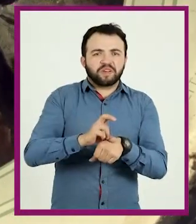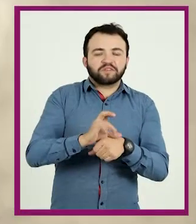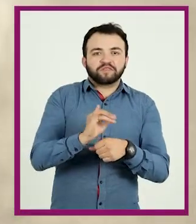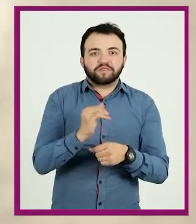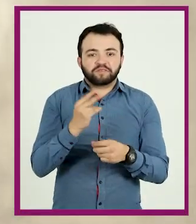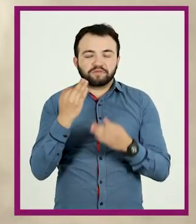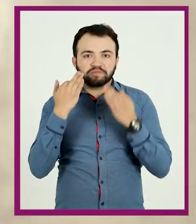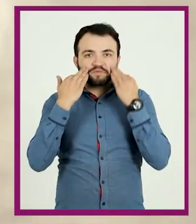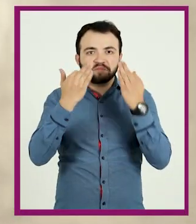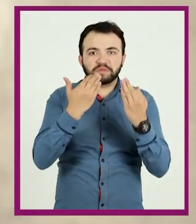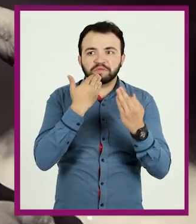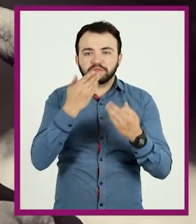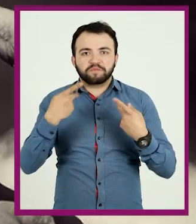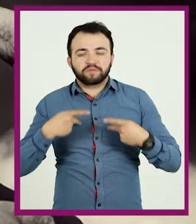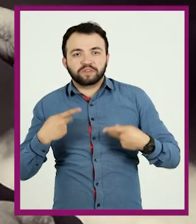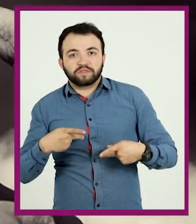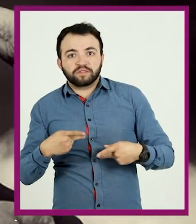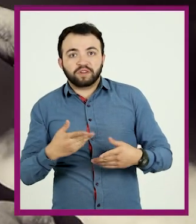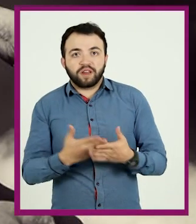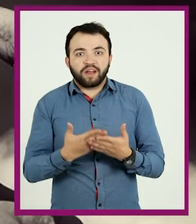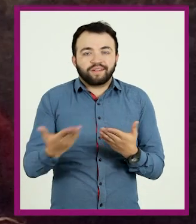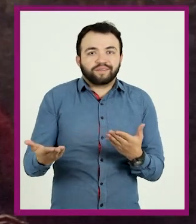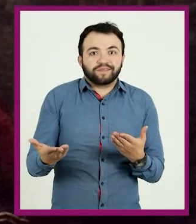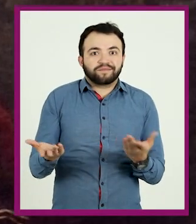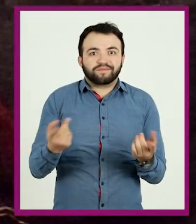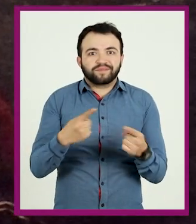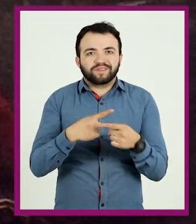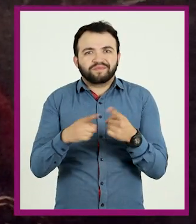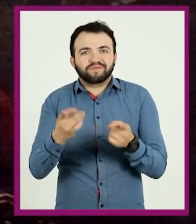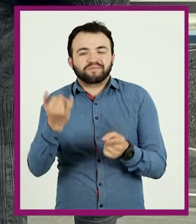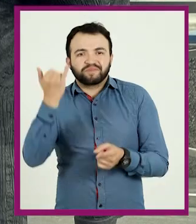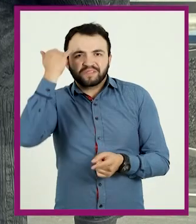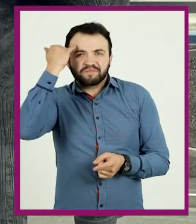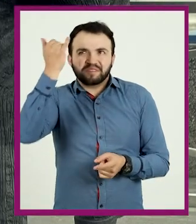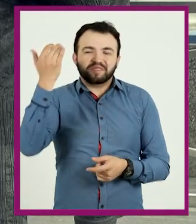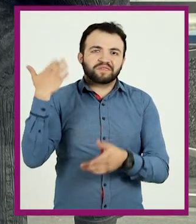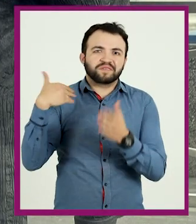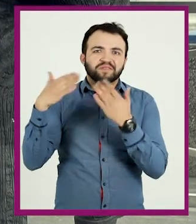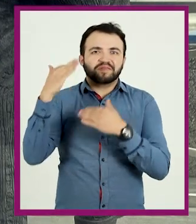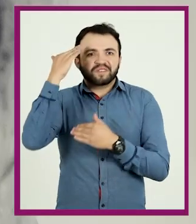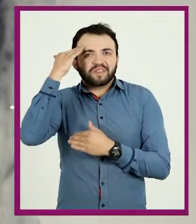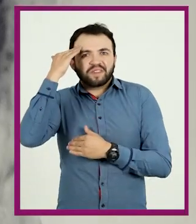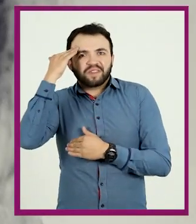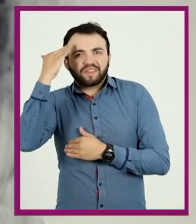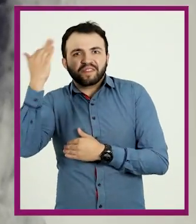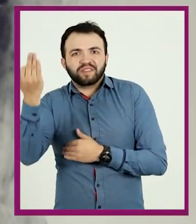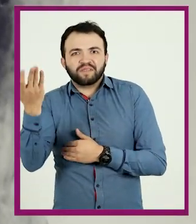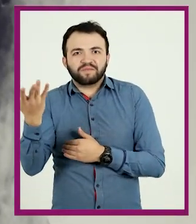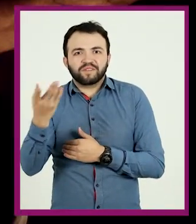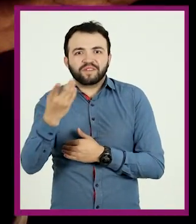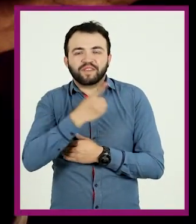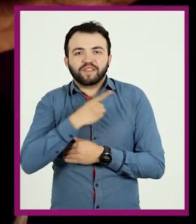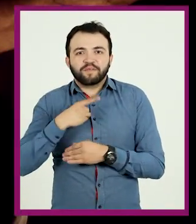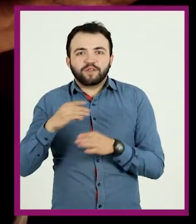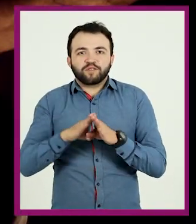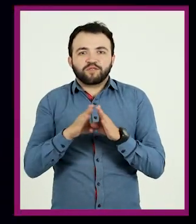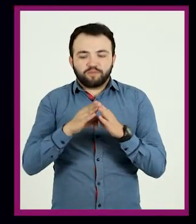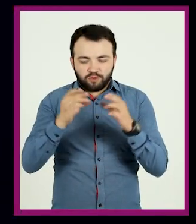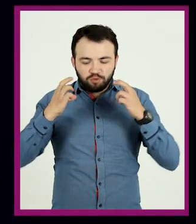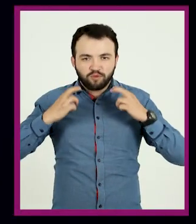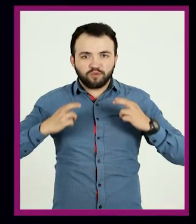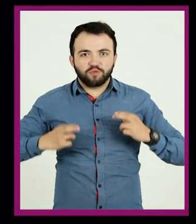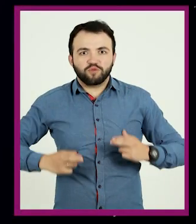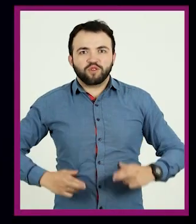de atributos socialmente promovidos, los mismos que hoy han sido puestos en crisis. Habría que imaginar un tiempo en el